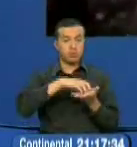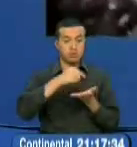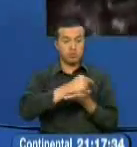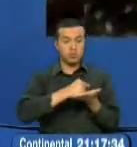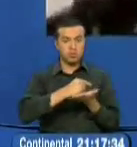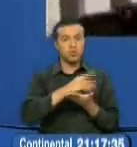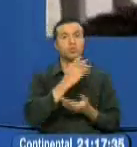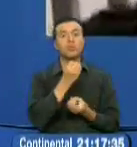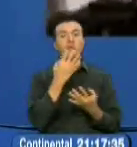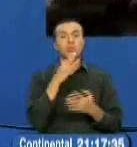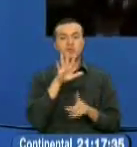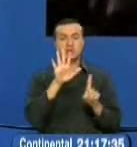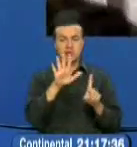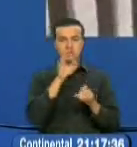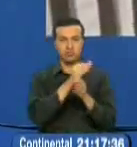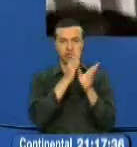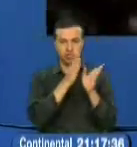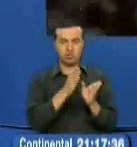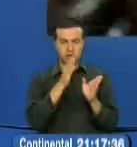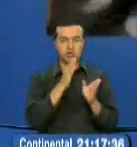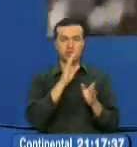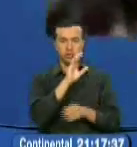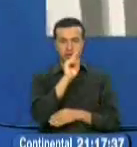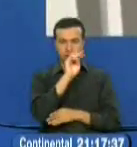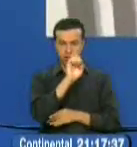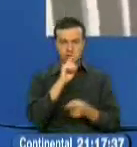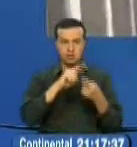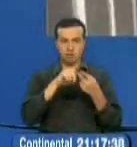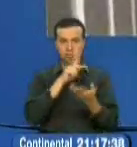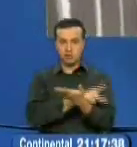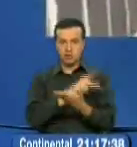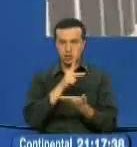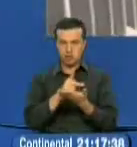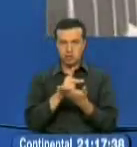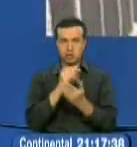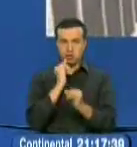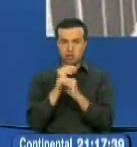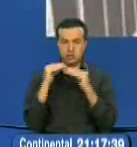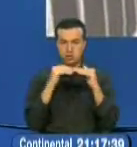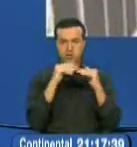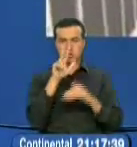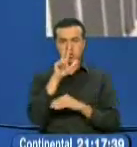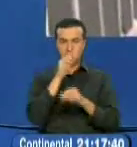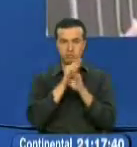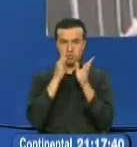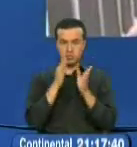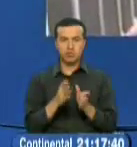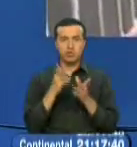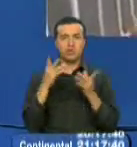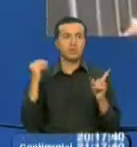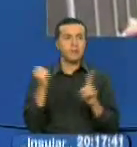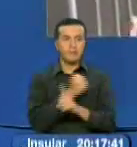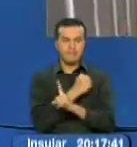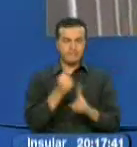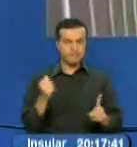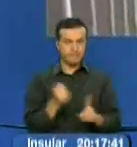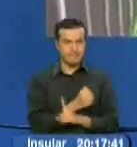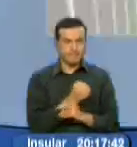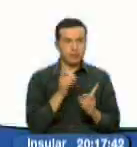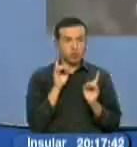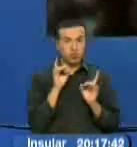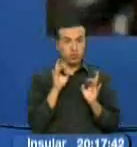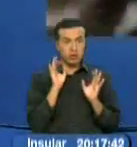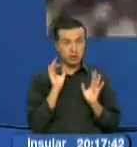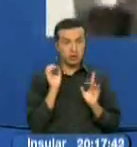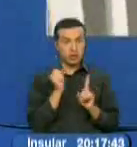del Guayas aproximadamente 6 funcionarios y acá en Pichinche, del Instituto de la Democracia, 3 funcionarios que fueron agredidos. Por suerte